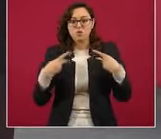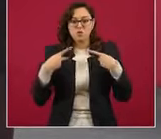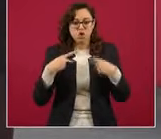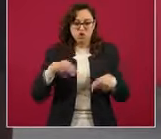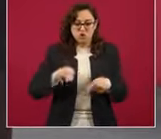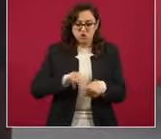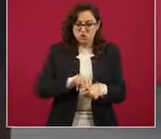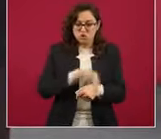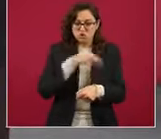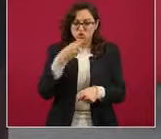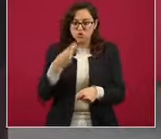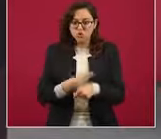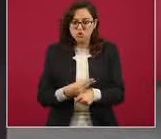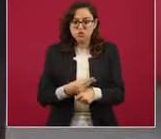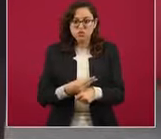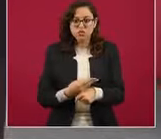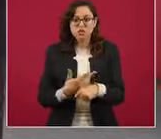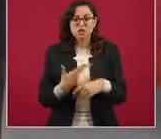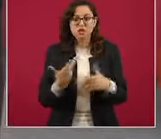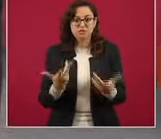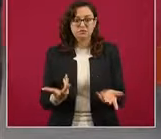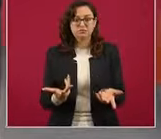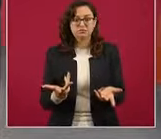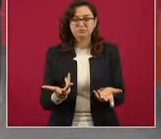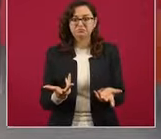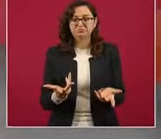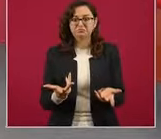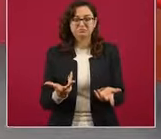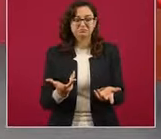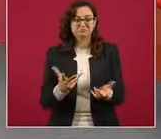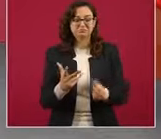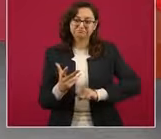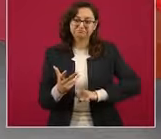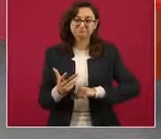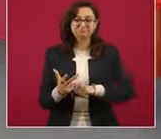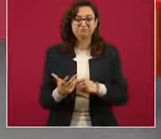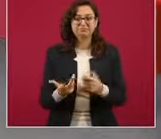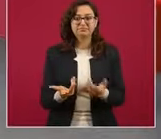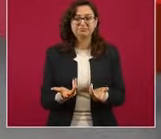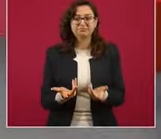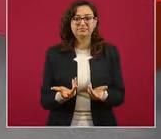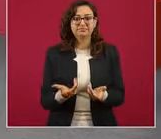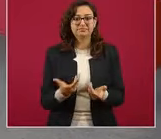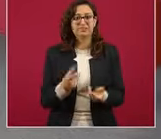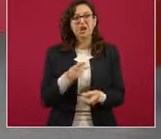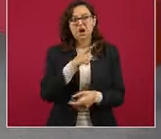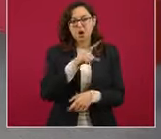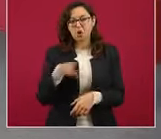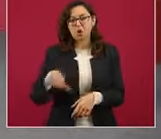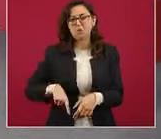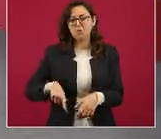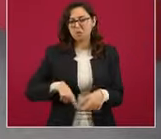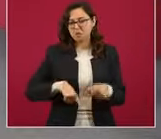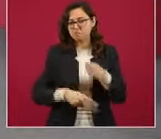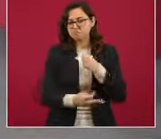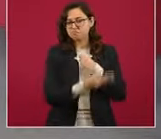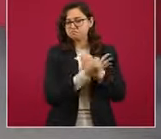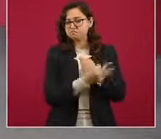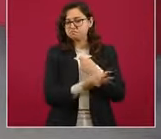hablando del influyentismo, de que ya tengo una persona cercana en el gobierno que me va a ayudar,